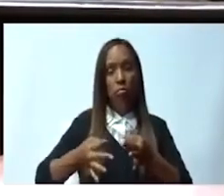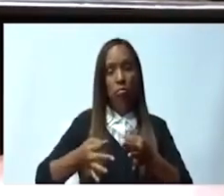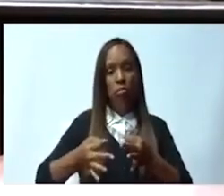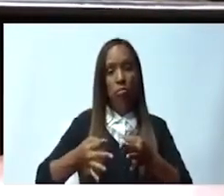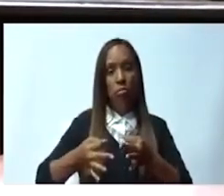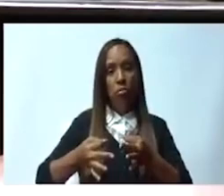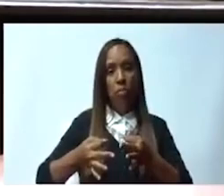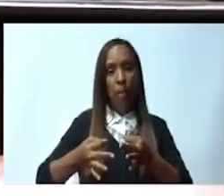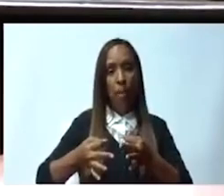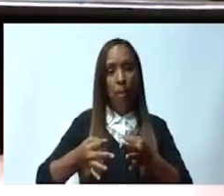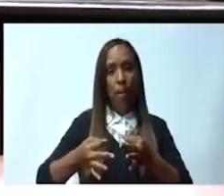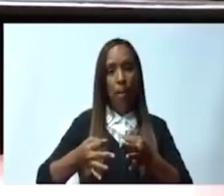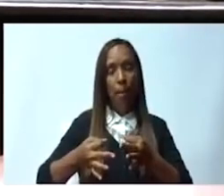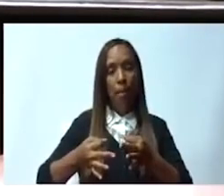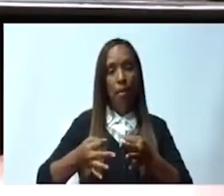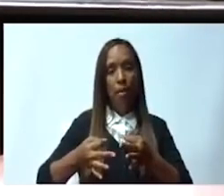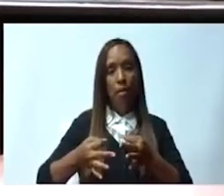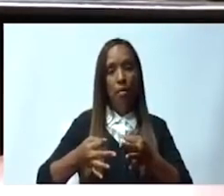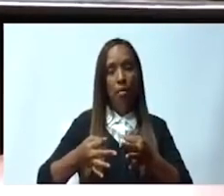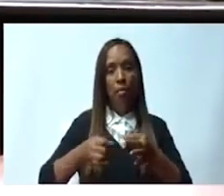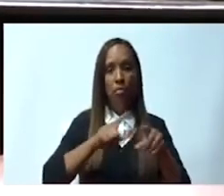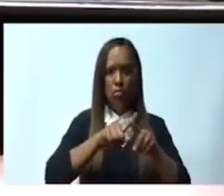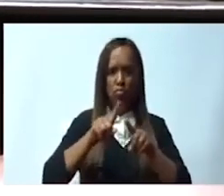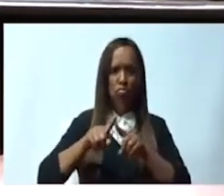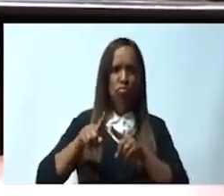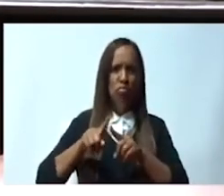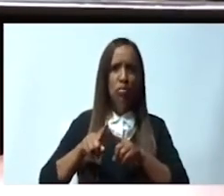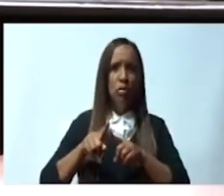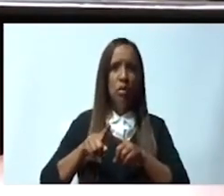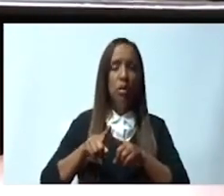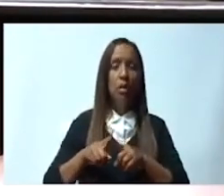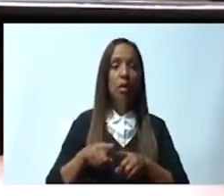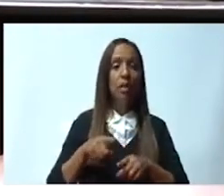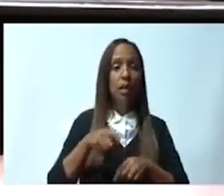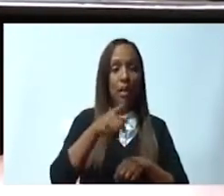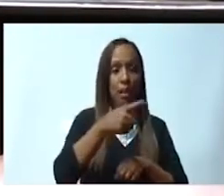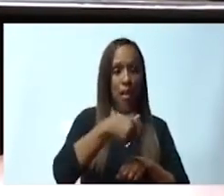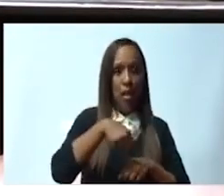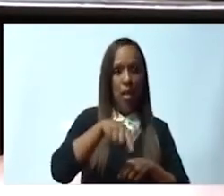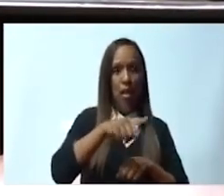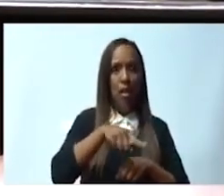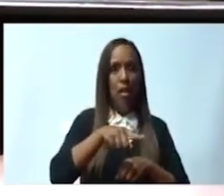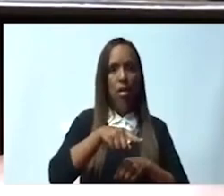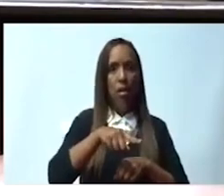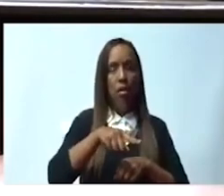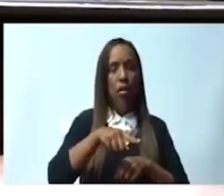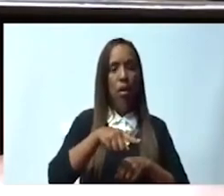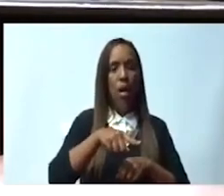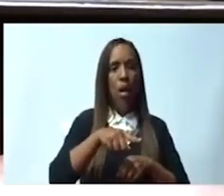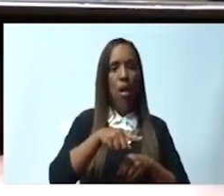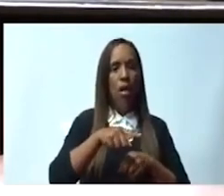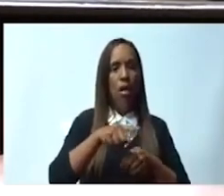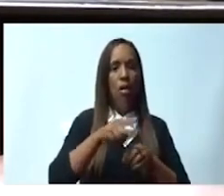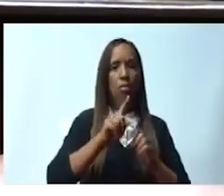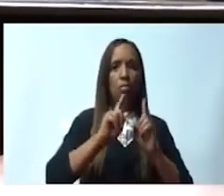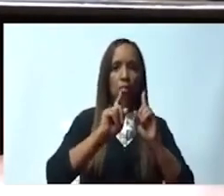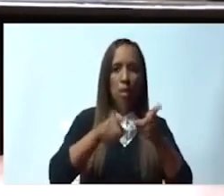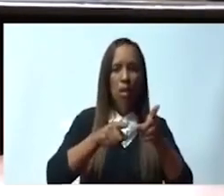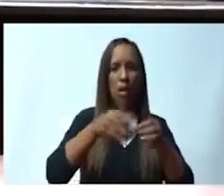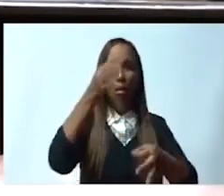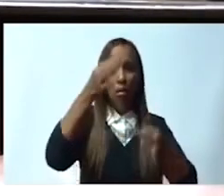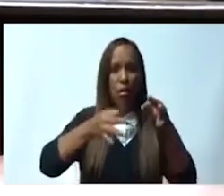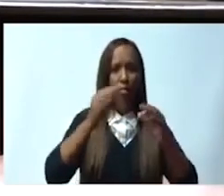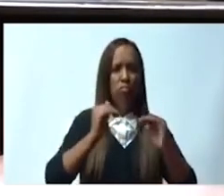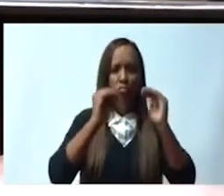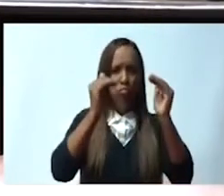y resoluciones, esta corte tendría competencia para resolverlo, señor presidente.